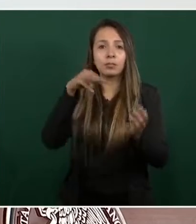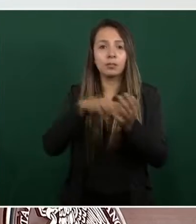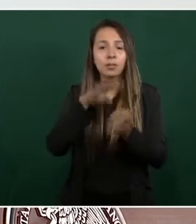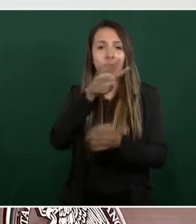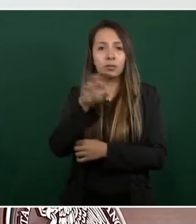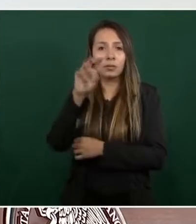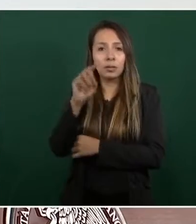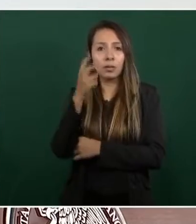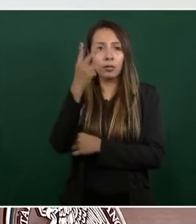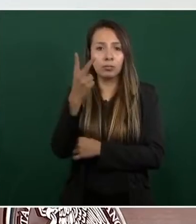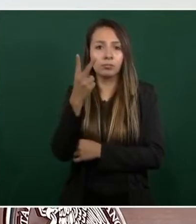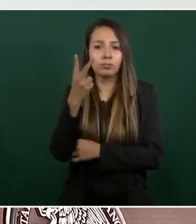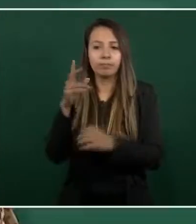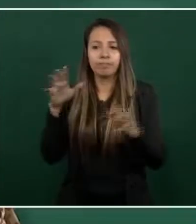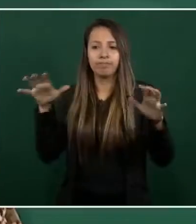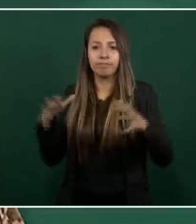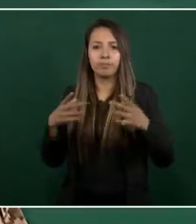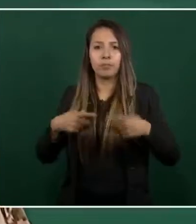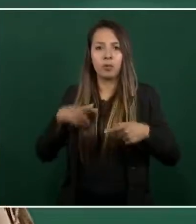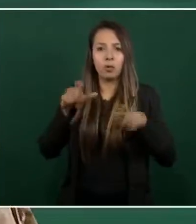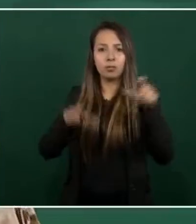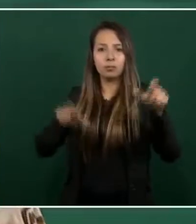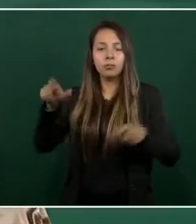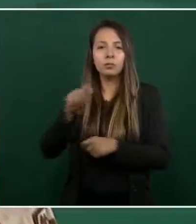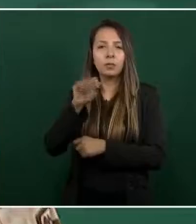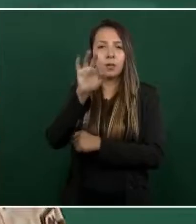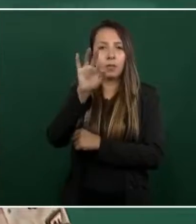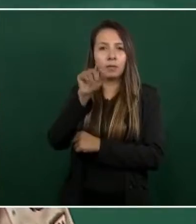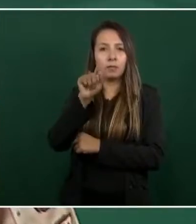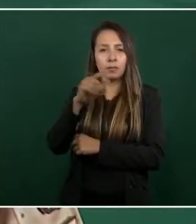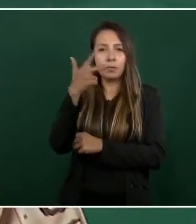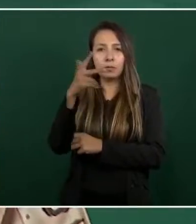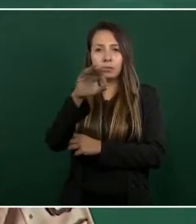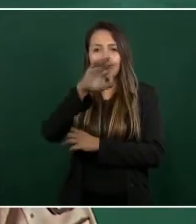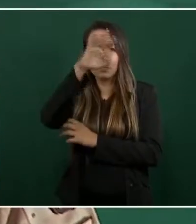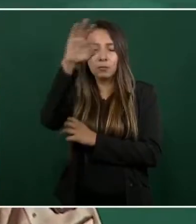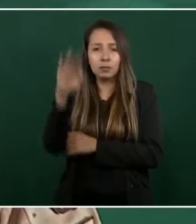3.432 elementos operativos, que es el 40.8%